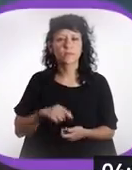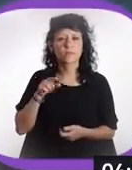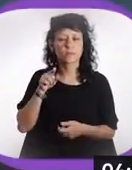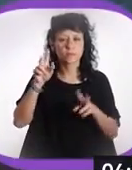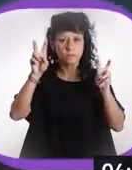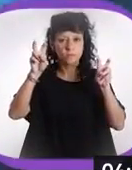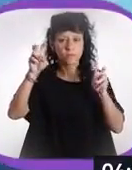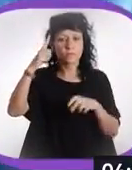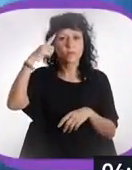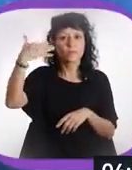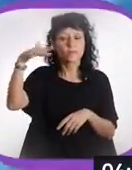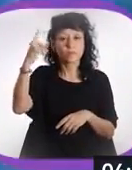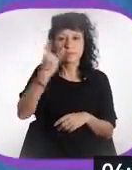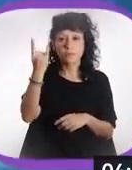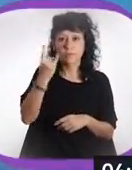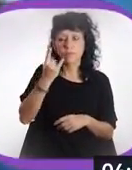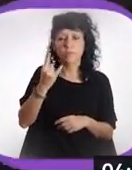Inteligencia artificial.